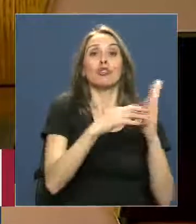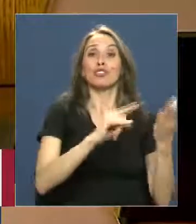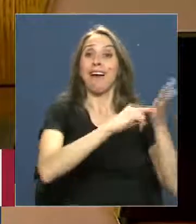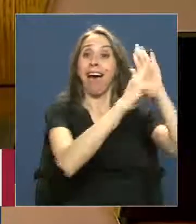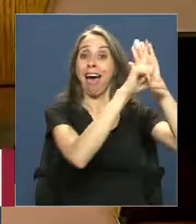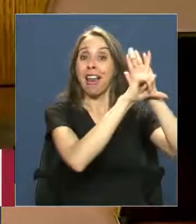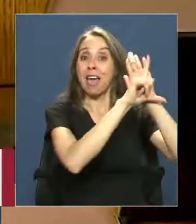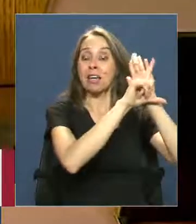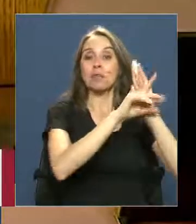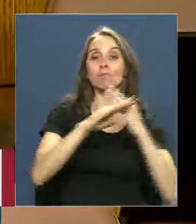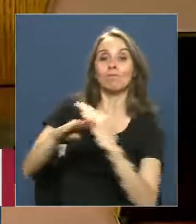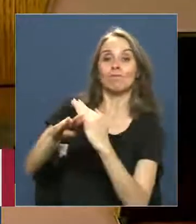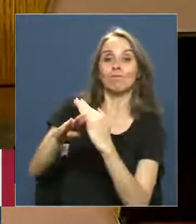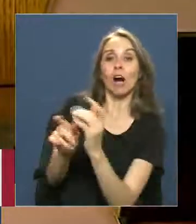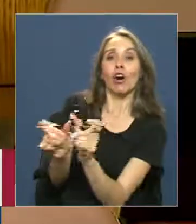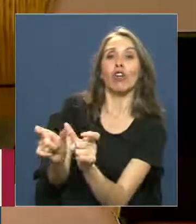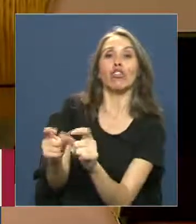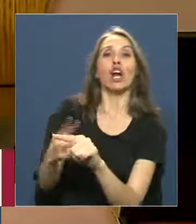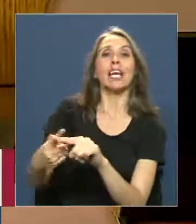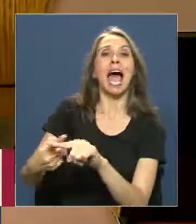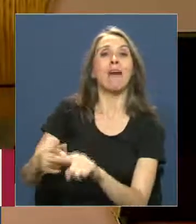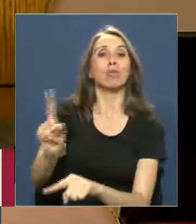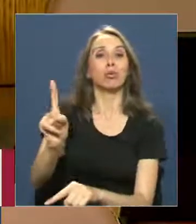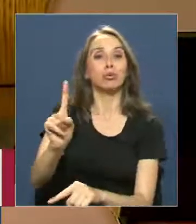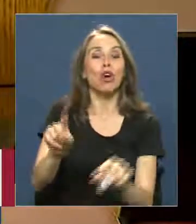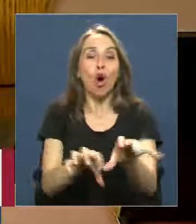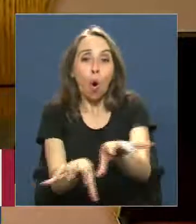estos abusos y que los productos estén